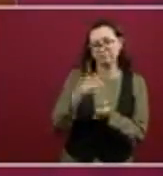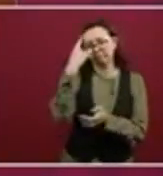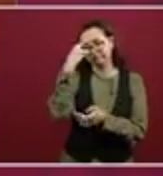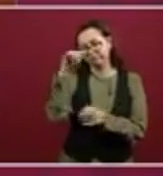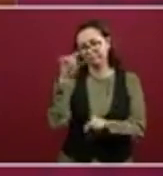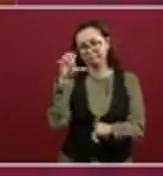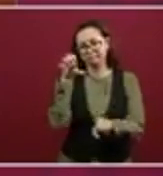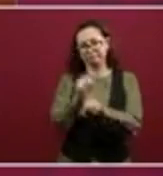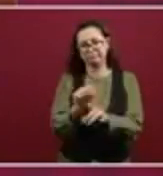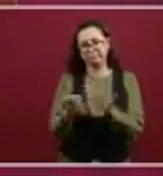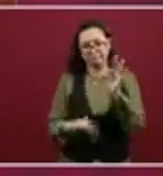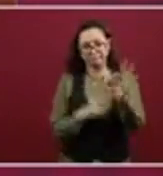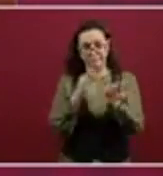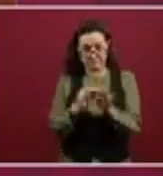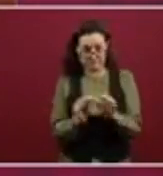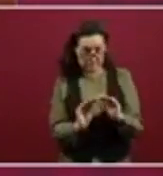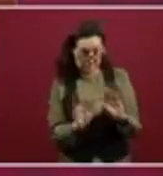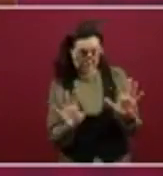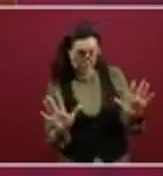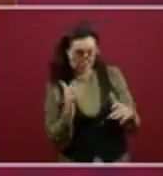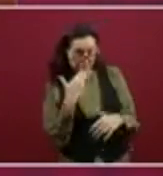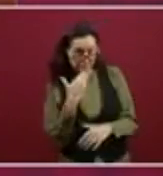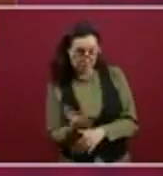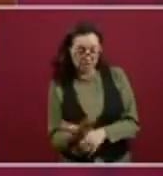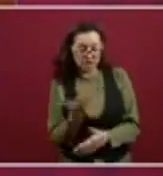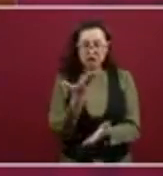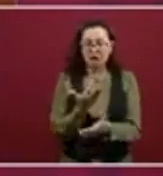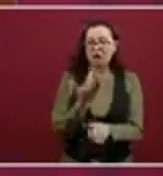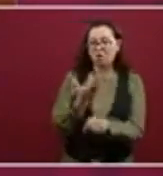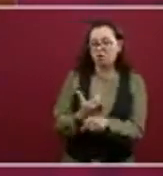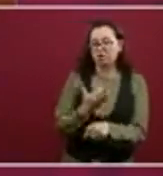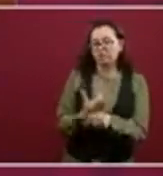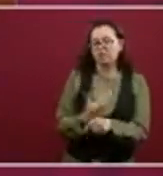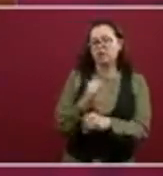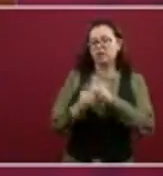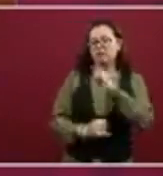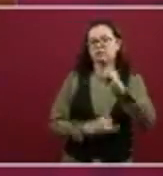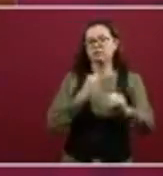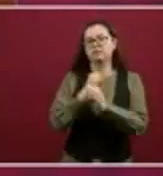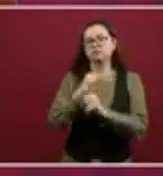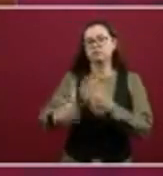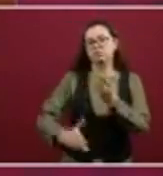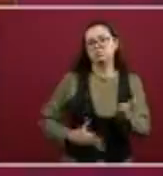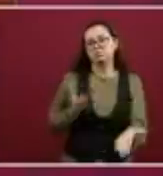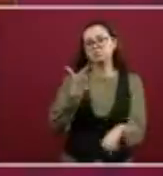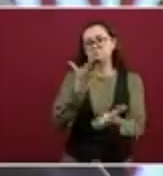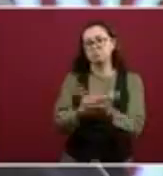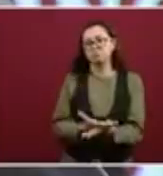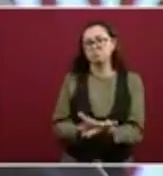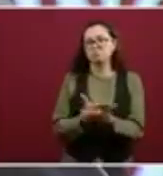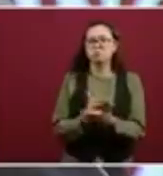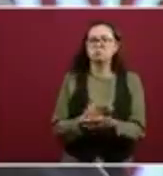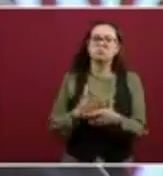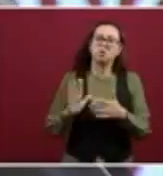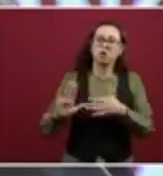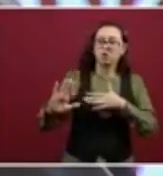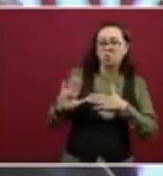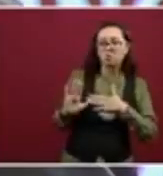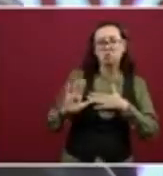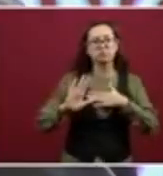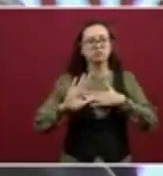vamos a hacer. No sé si le quedó claro. Es una ruta ahora de presentación de la comunidad internacional y de establecimiento de compromisos. Hay